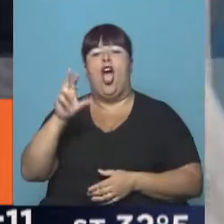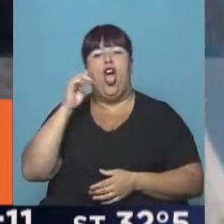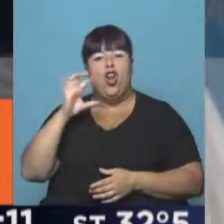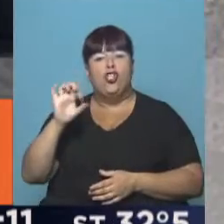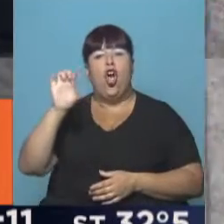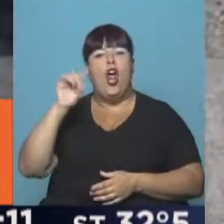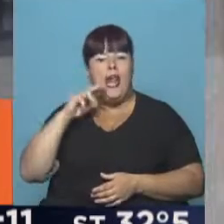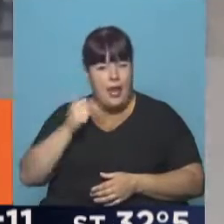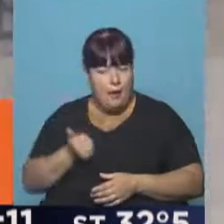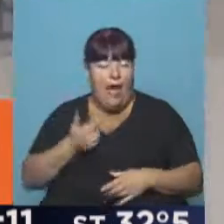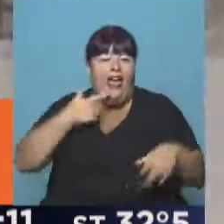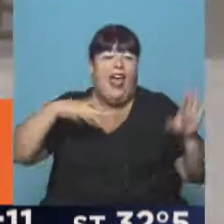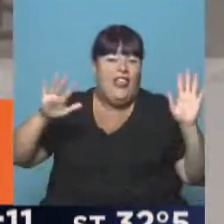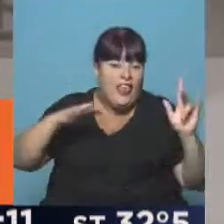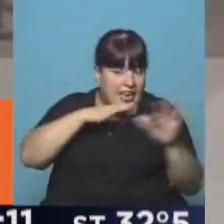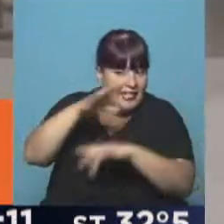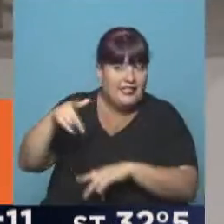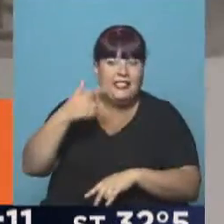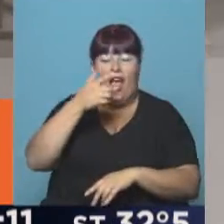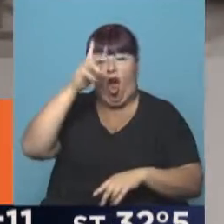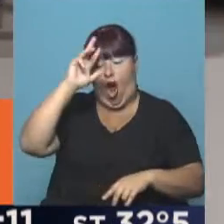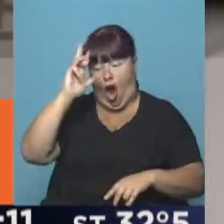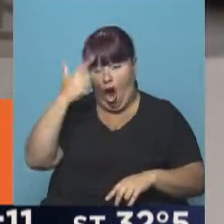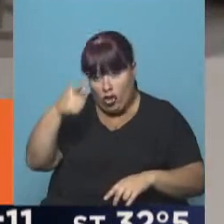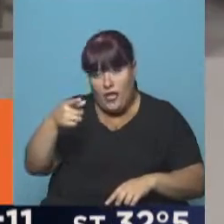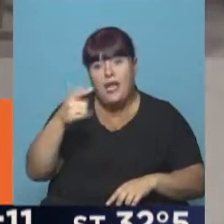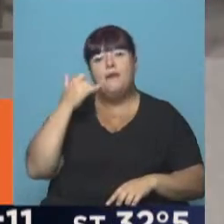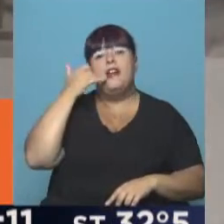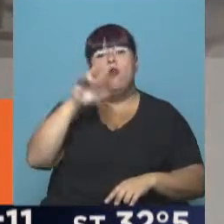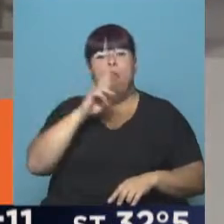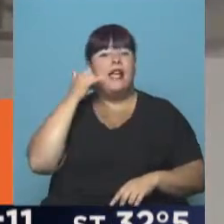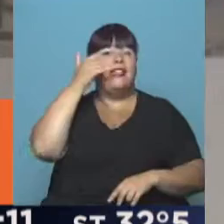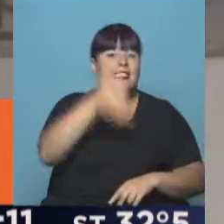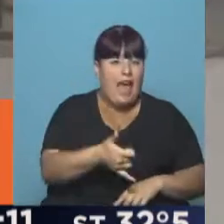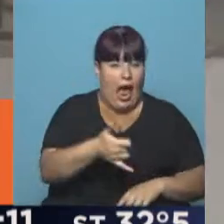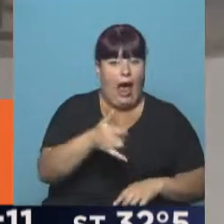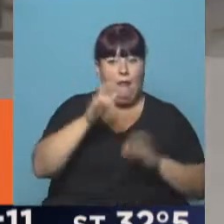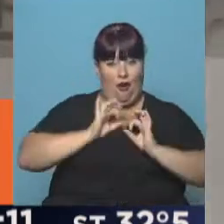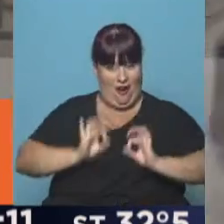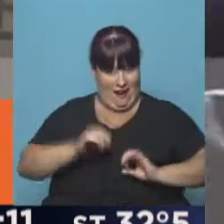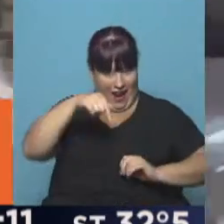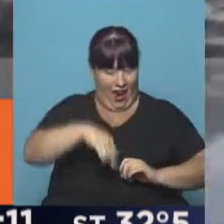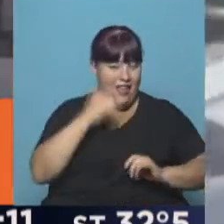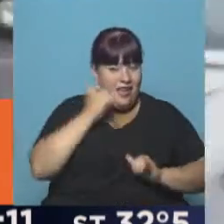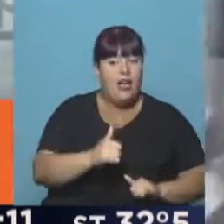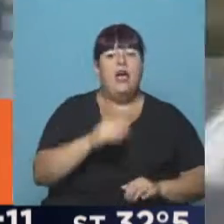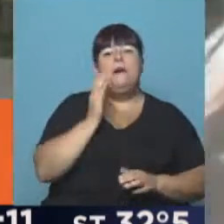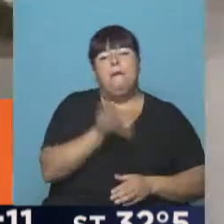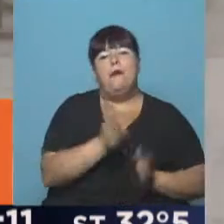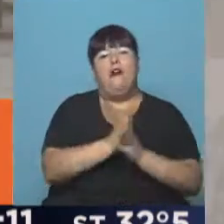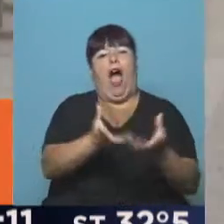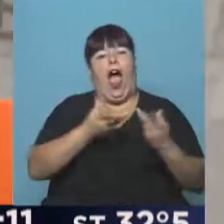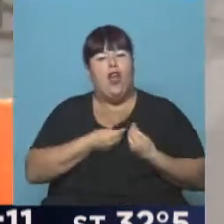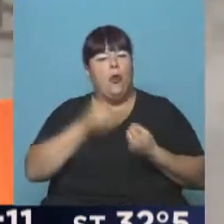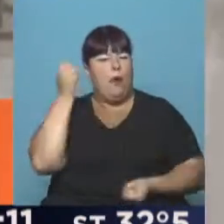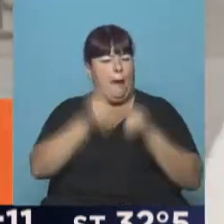Rocío Oliva. Dicen las autoridades del hotel que llamó Rocío Oliva a los conserjes, que llamó a la recepción pidiendo ayuda porque